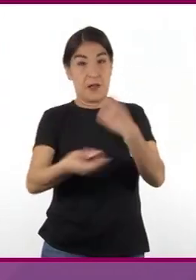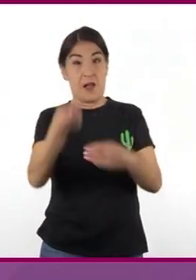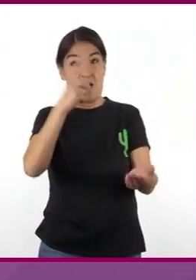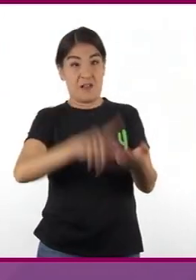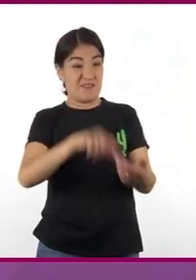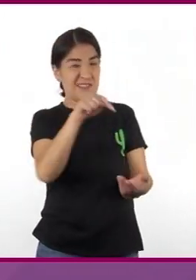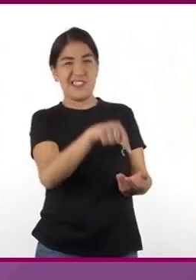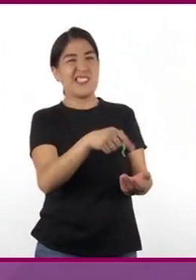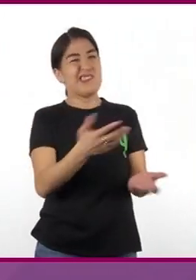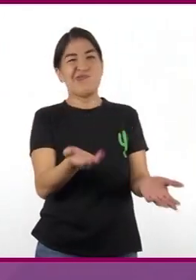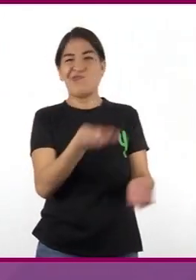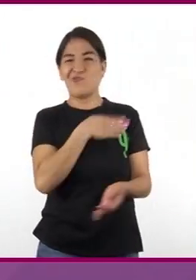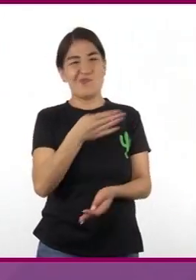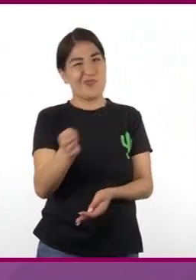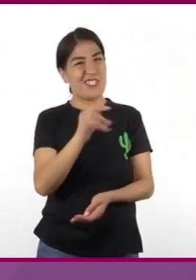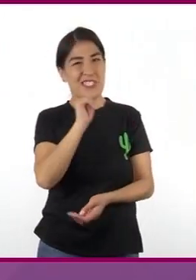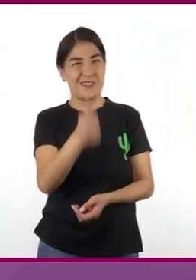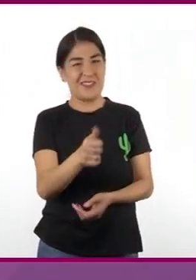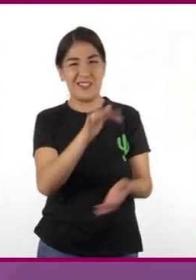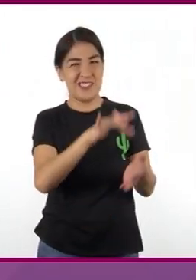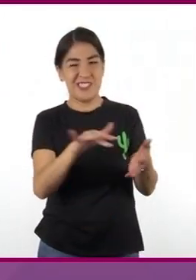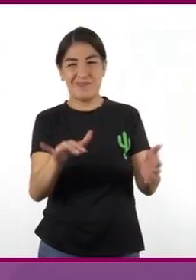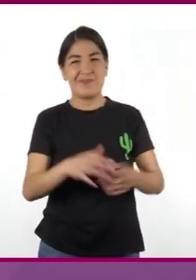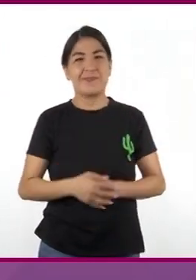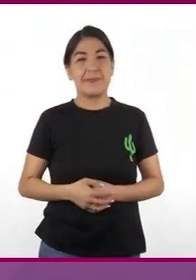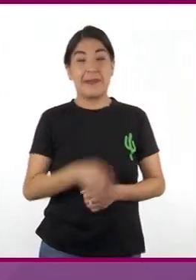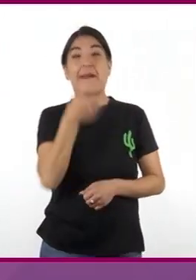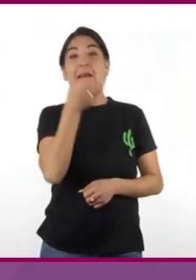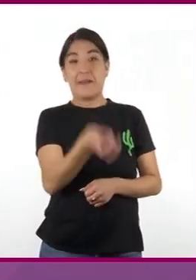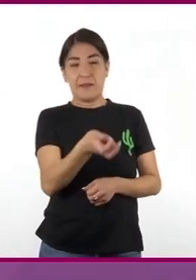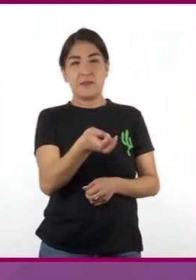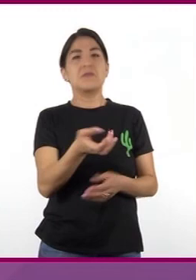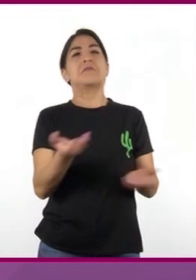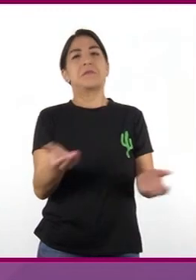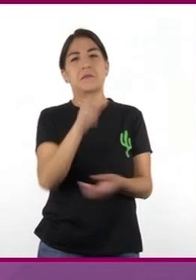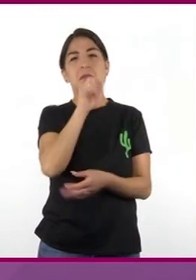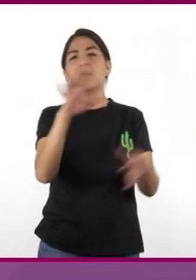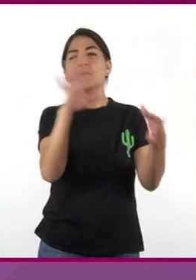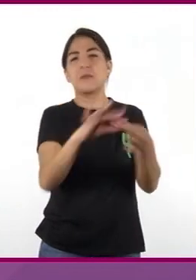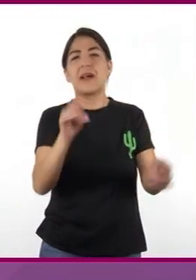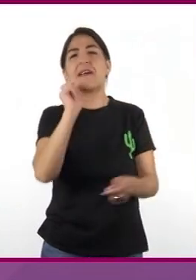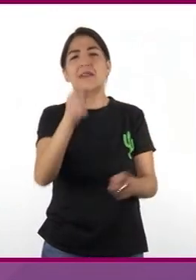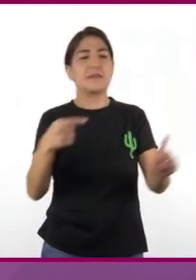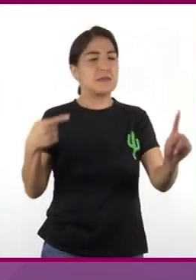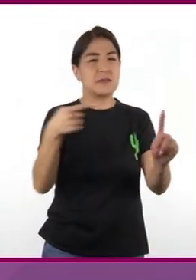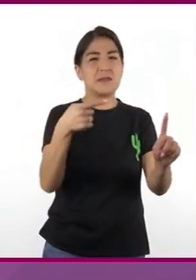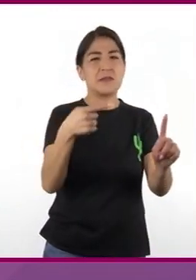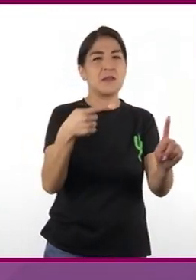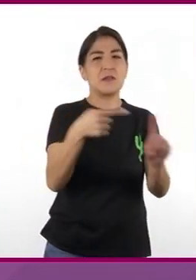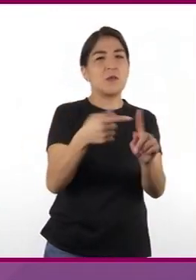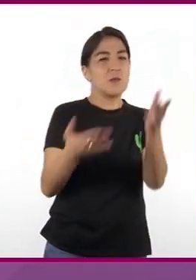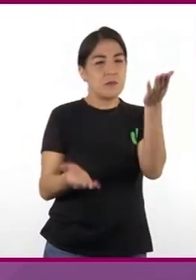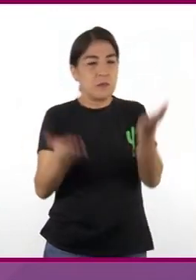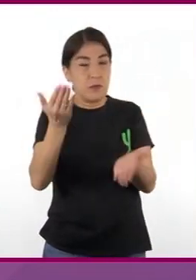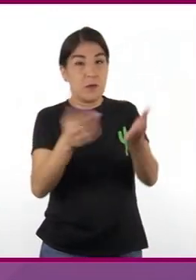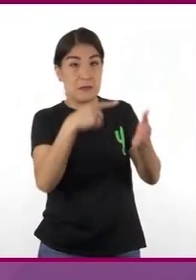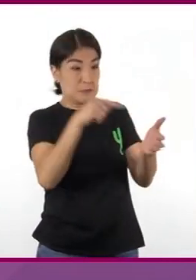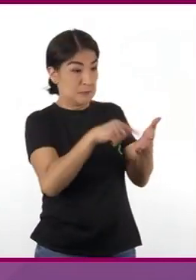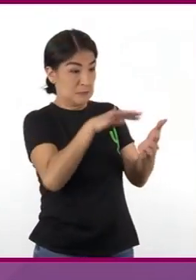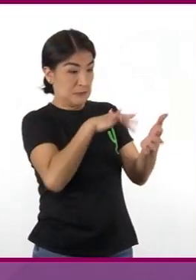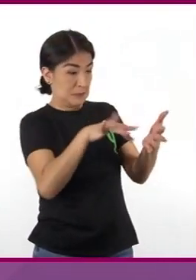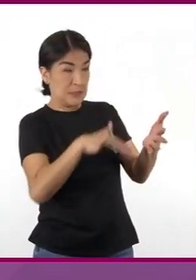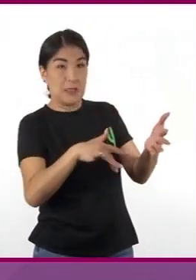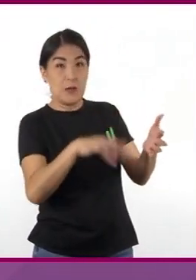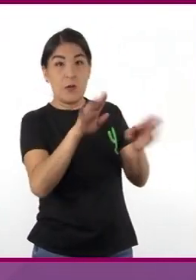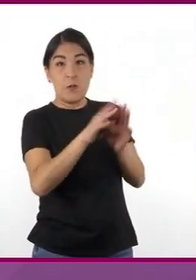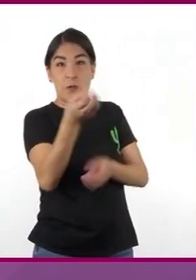buena. En ese caso, se puede apuntar que lo que está en juego no es la calidad literaria de la obra, sino